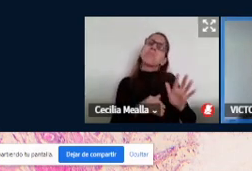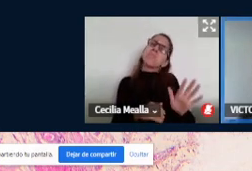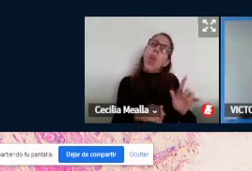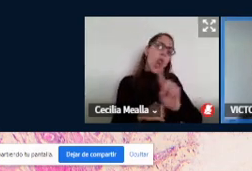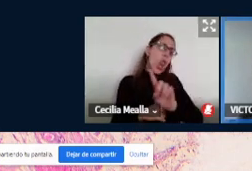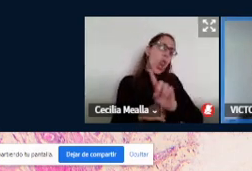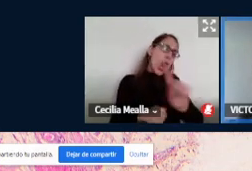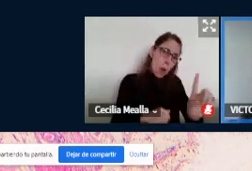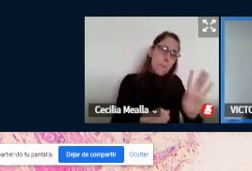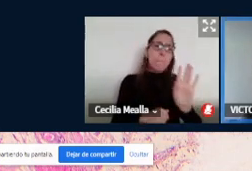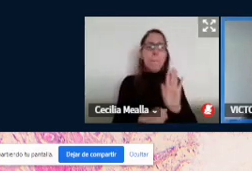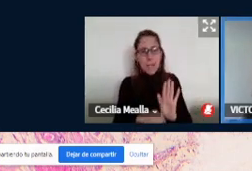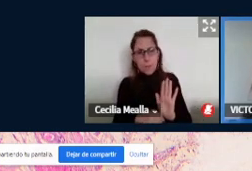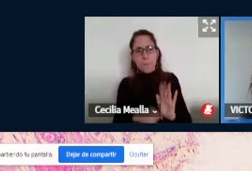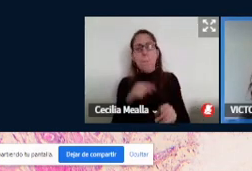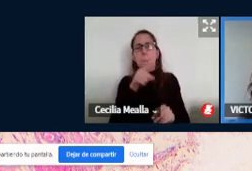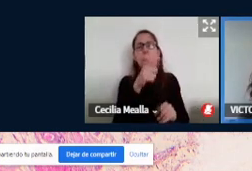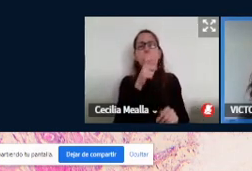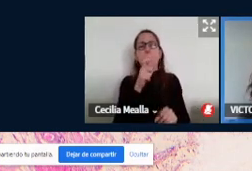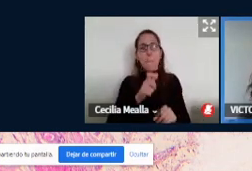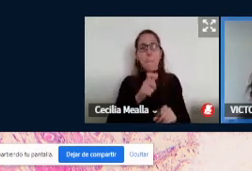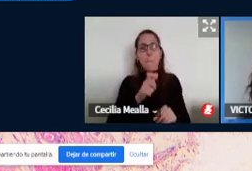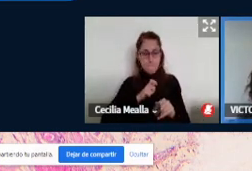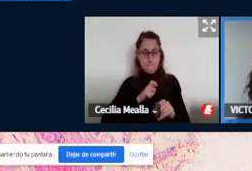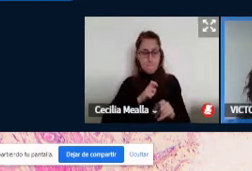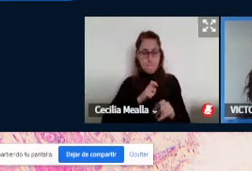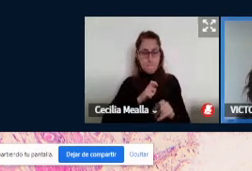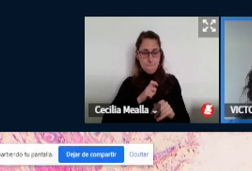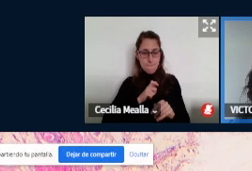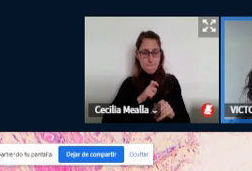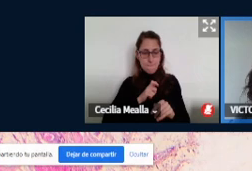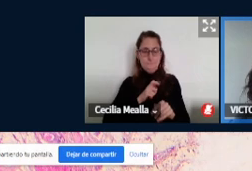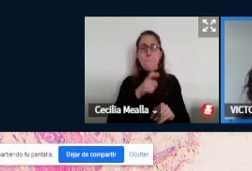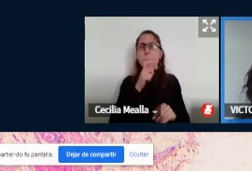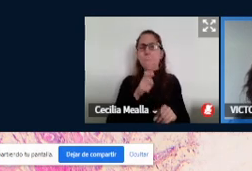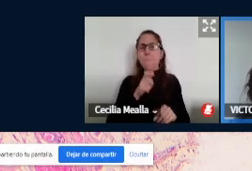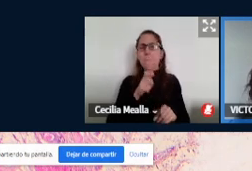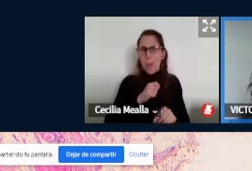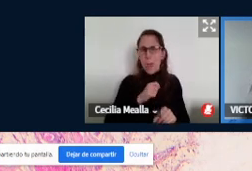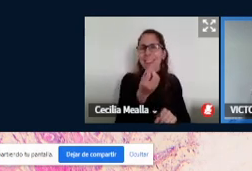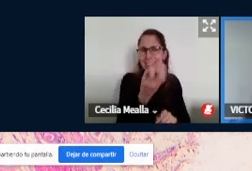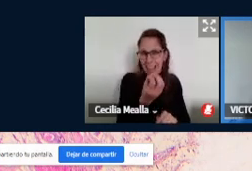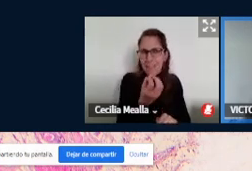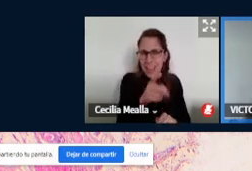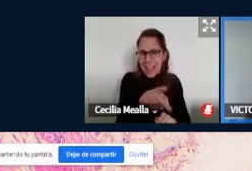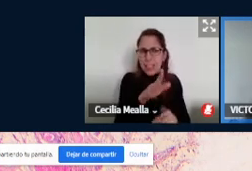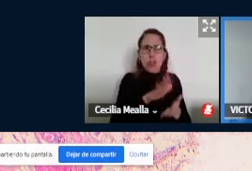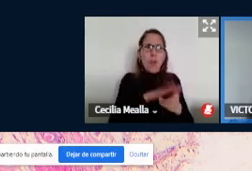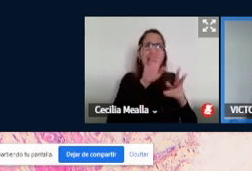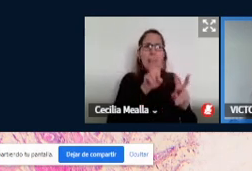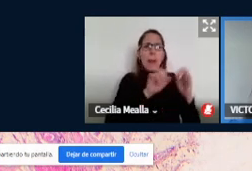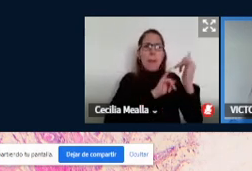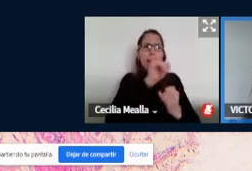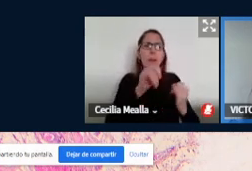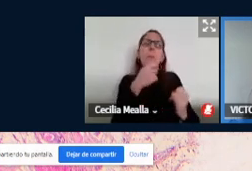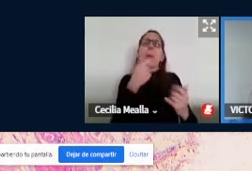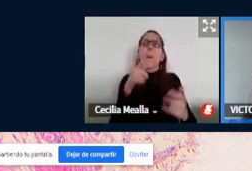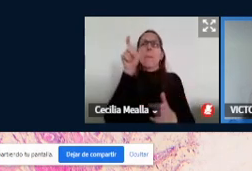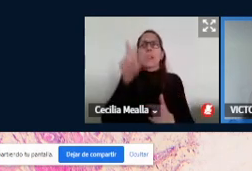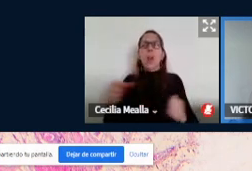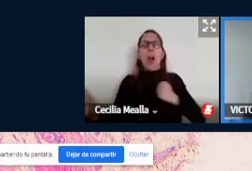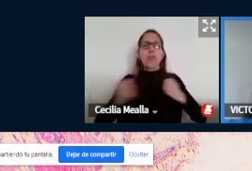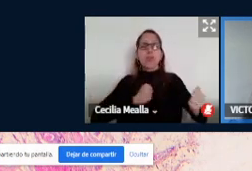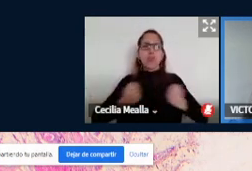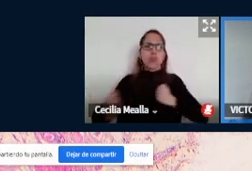No, pero a ver, tu respuesta sí es correcta en el sentido de que cuando alguien está corriendo se necesita